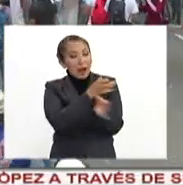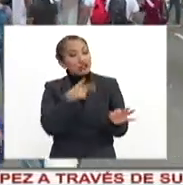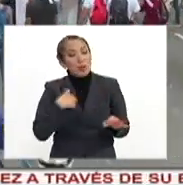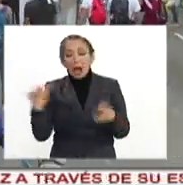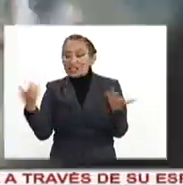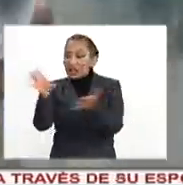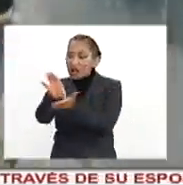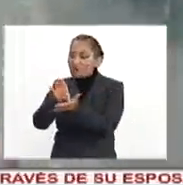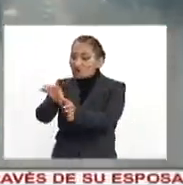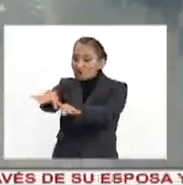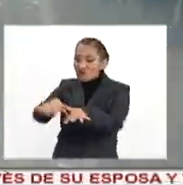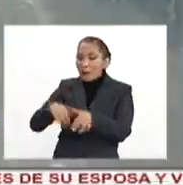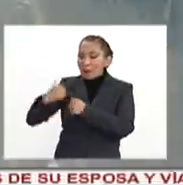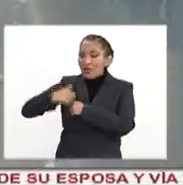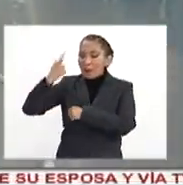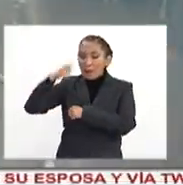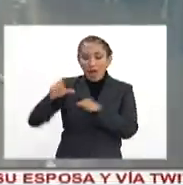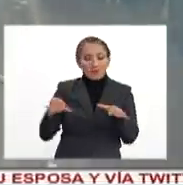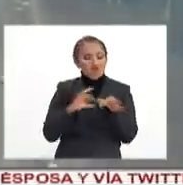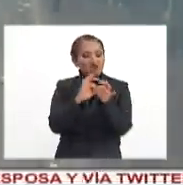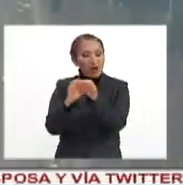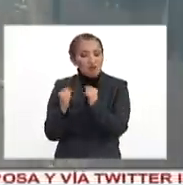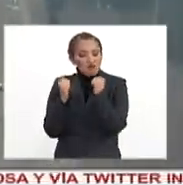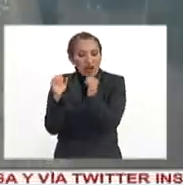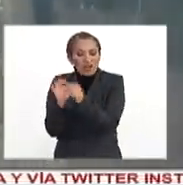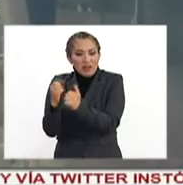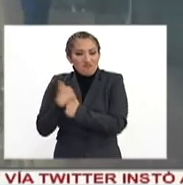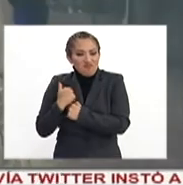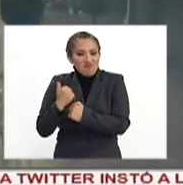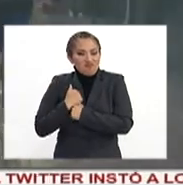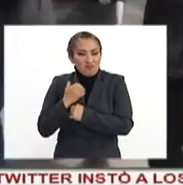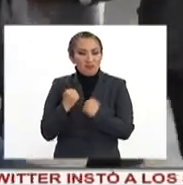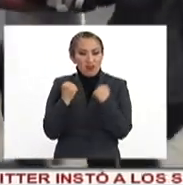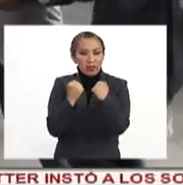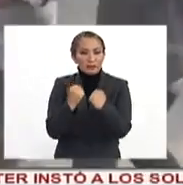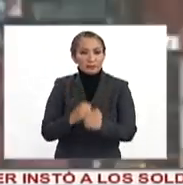una constituyente militar para reforzar la unión de la Fuerza Armada Nacional.